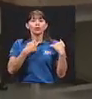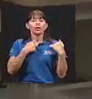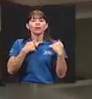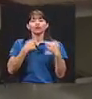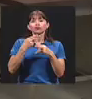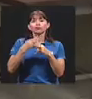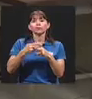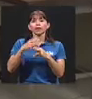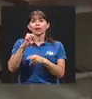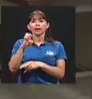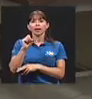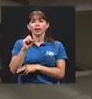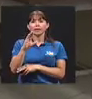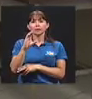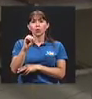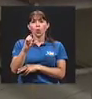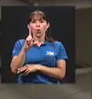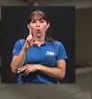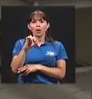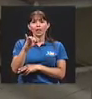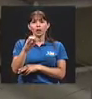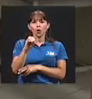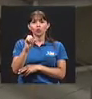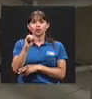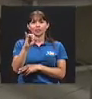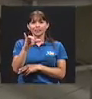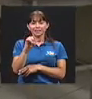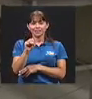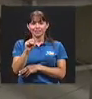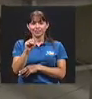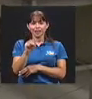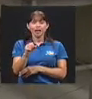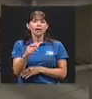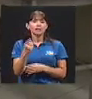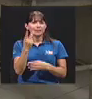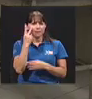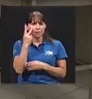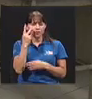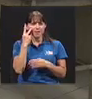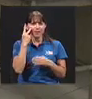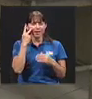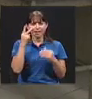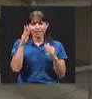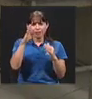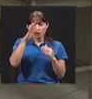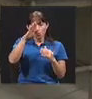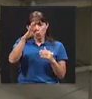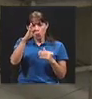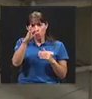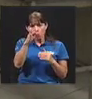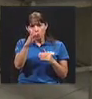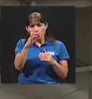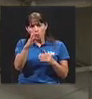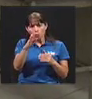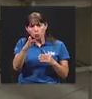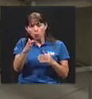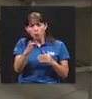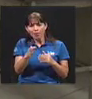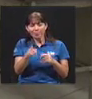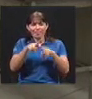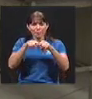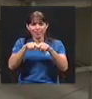escoliosis, lo que vamos a ver es una curvatura o dos curvaturas, depende del grado de